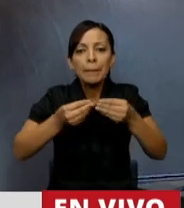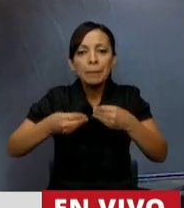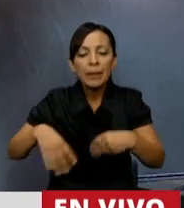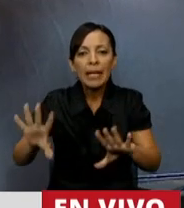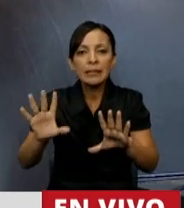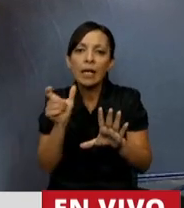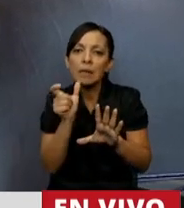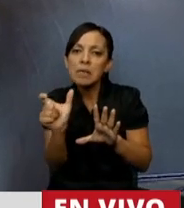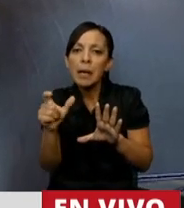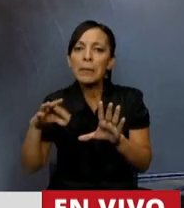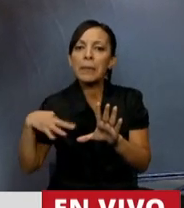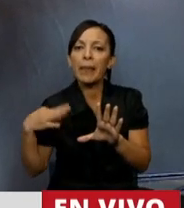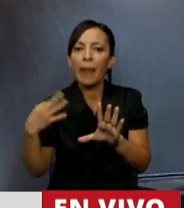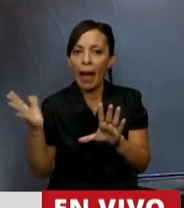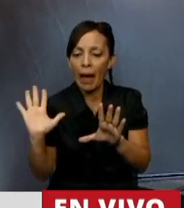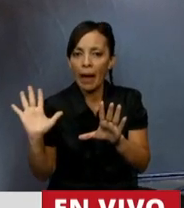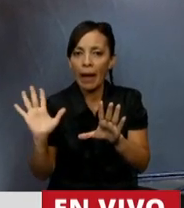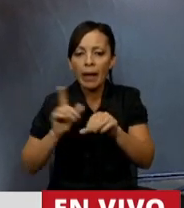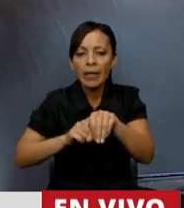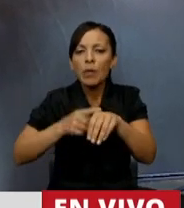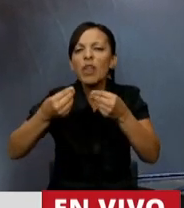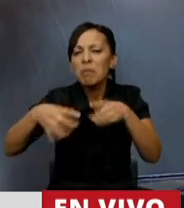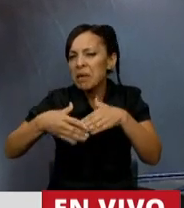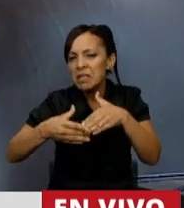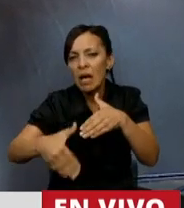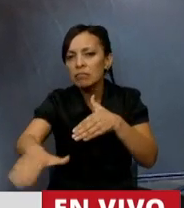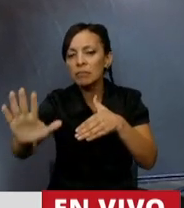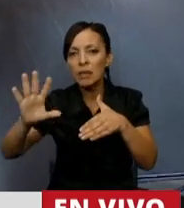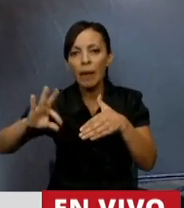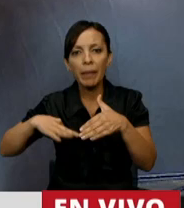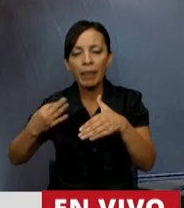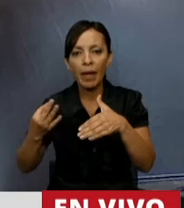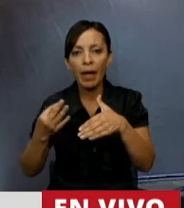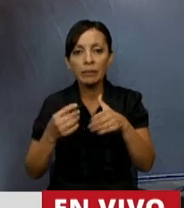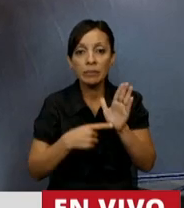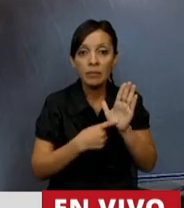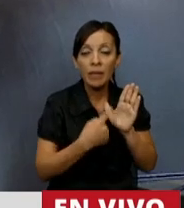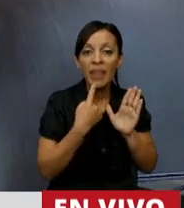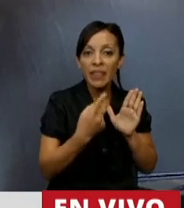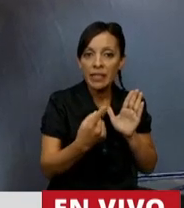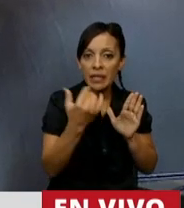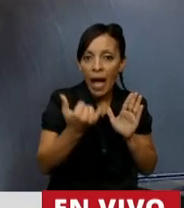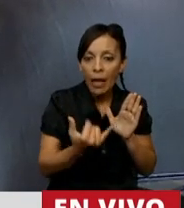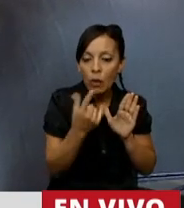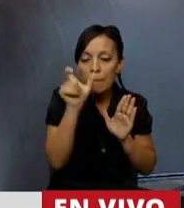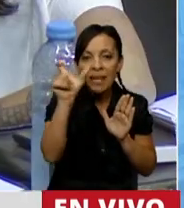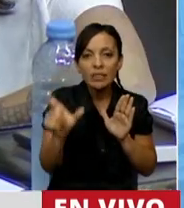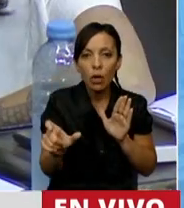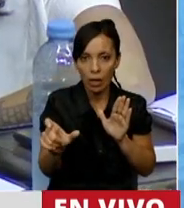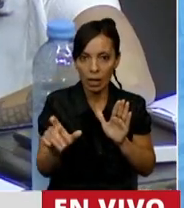vida, desde qué momento se considera vida humana y que dice específicamente que hay una persona